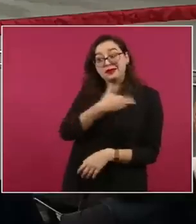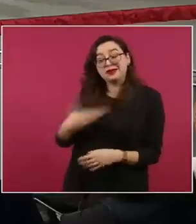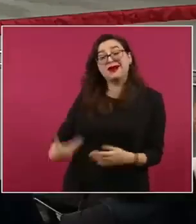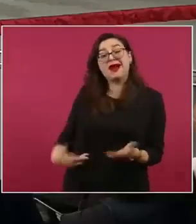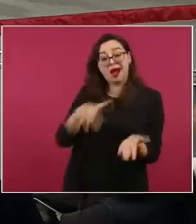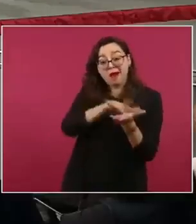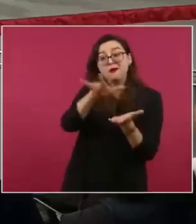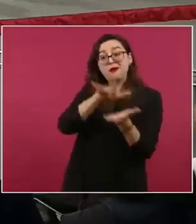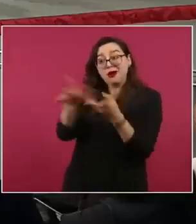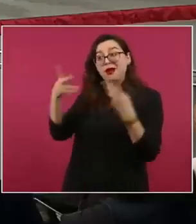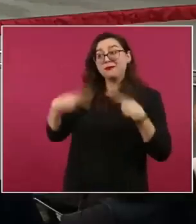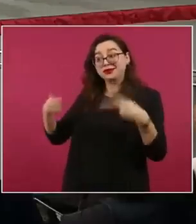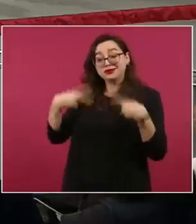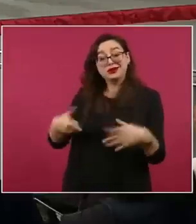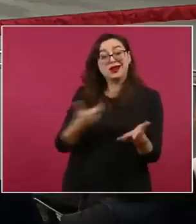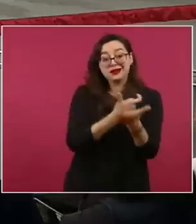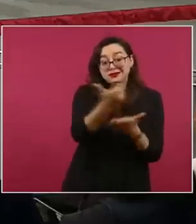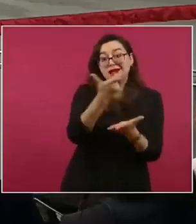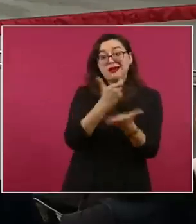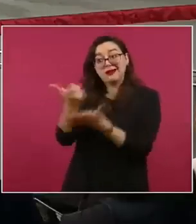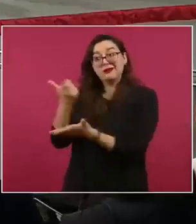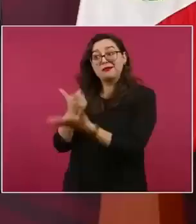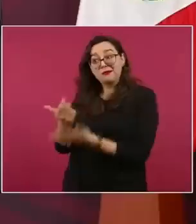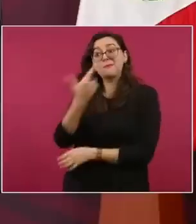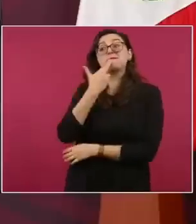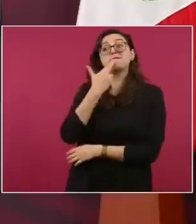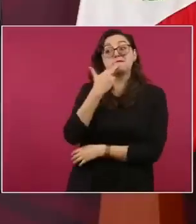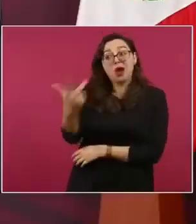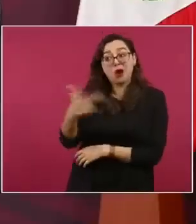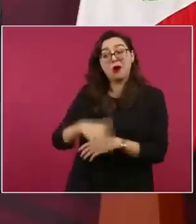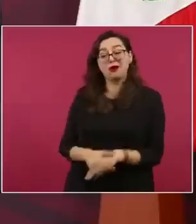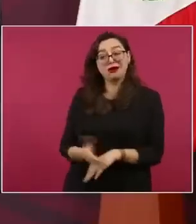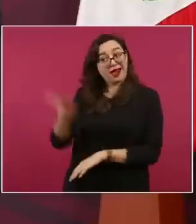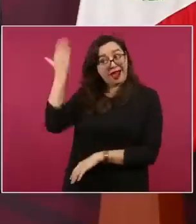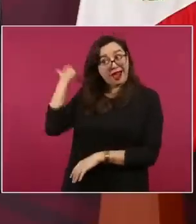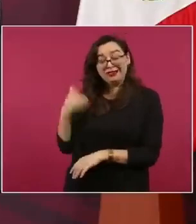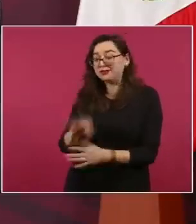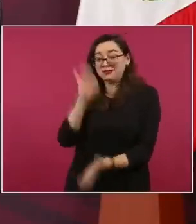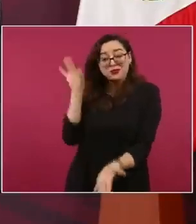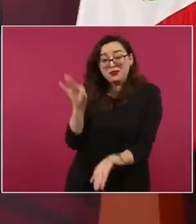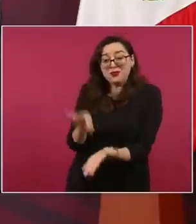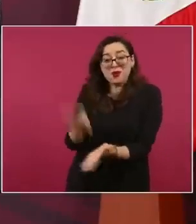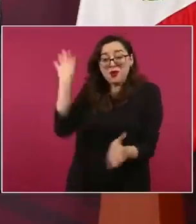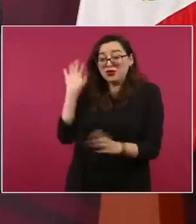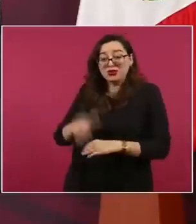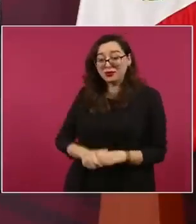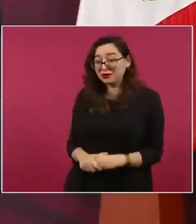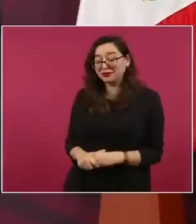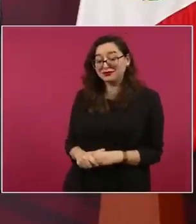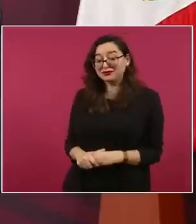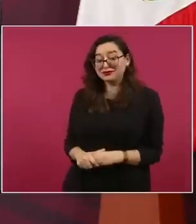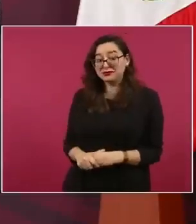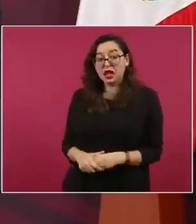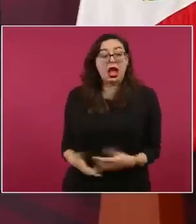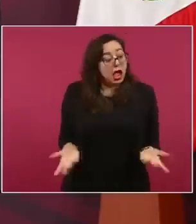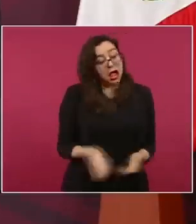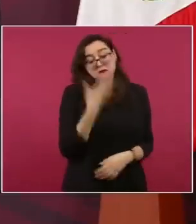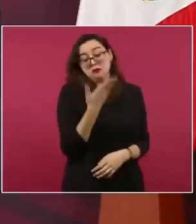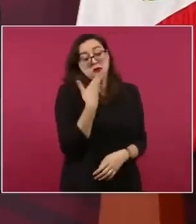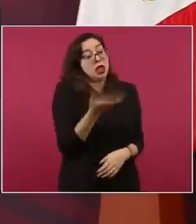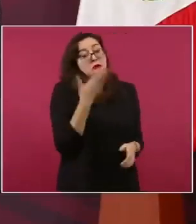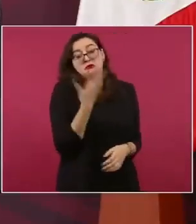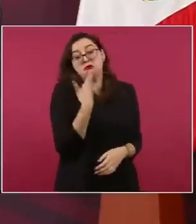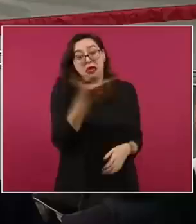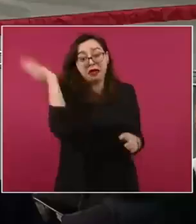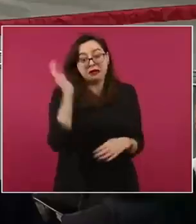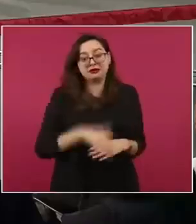tienen ingresos más altos. Los salarios son más altos hoy en día que antes en México. Punto. Las transferencias qué bueno, ¿no? Públicas también. Y